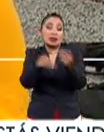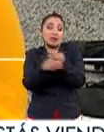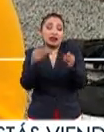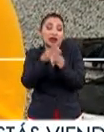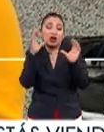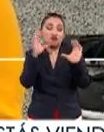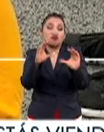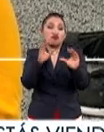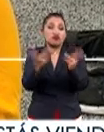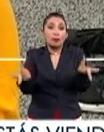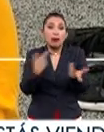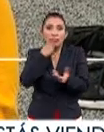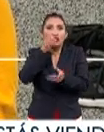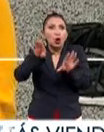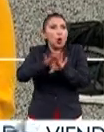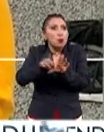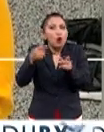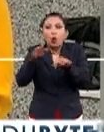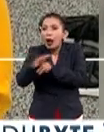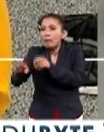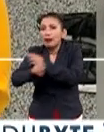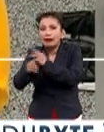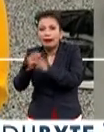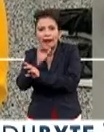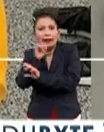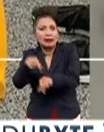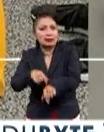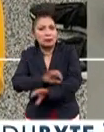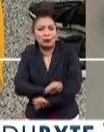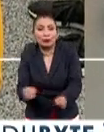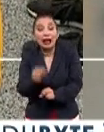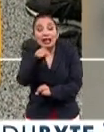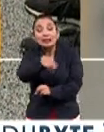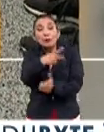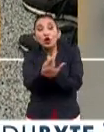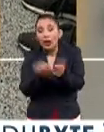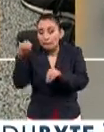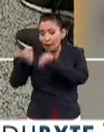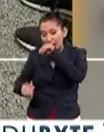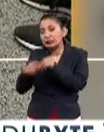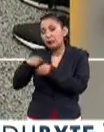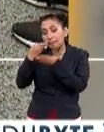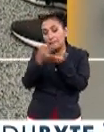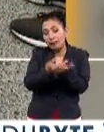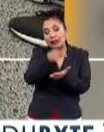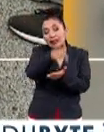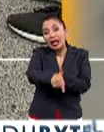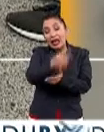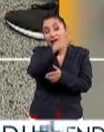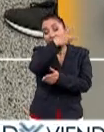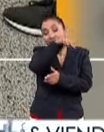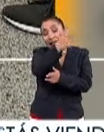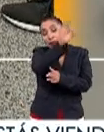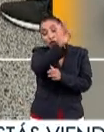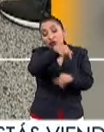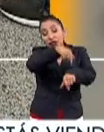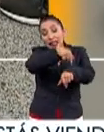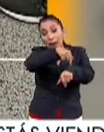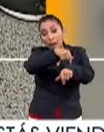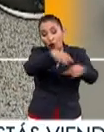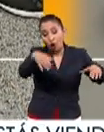cosas, pero no te dice ni cómo, ni con qué materiales, ni tiempos. Este nuevo programa sí les pide que el 13% del